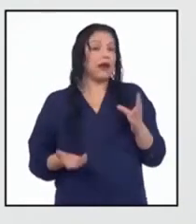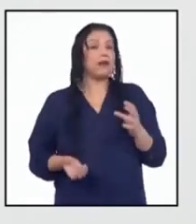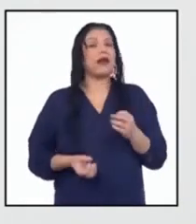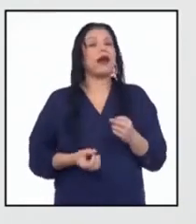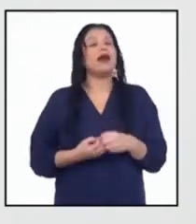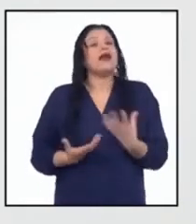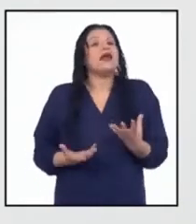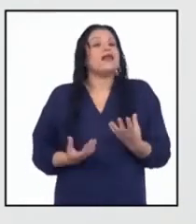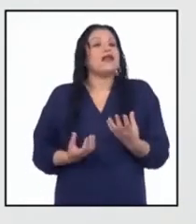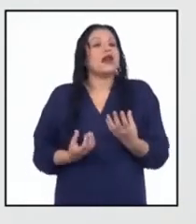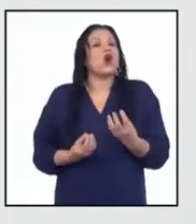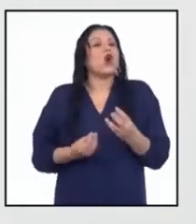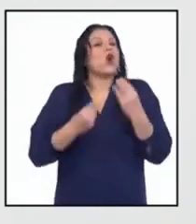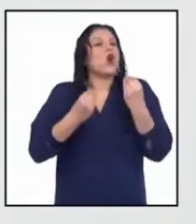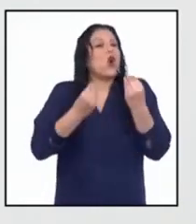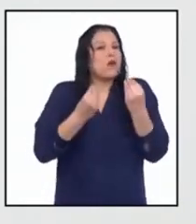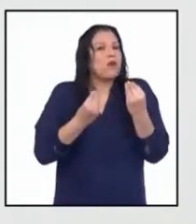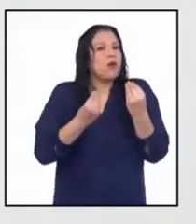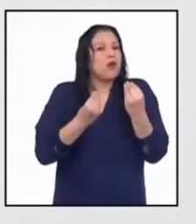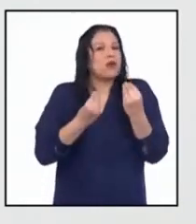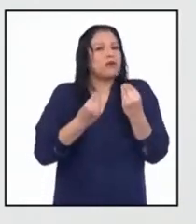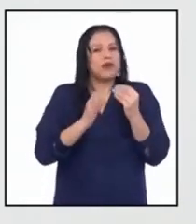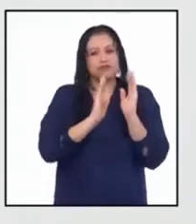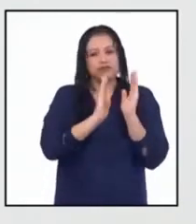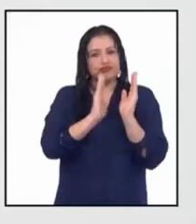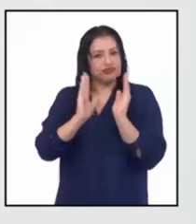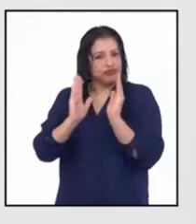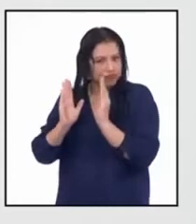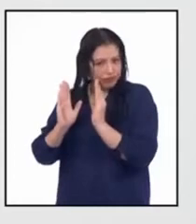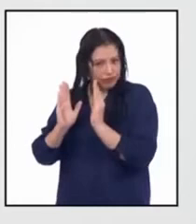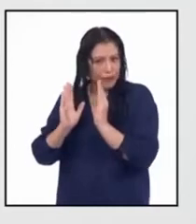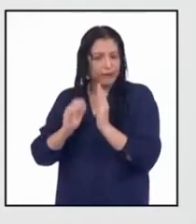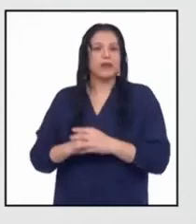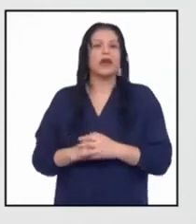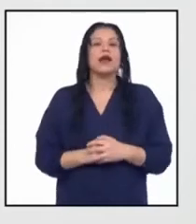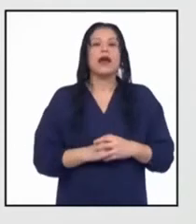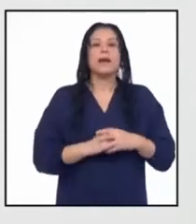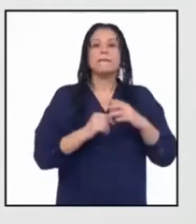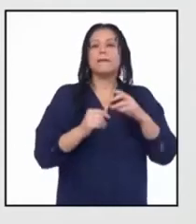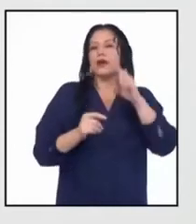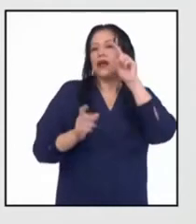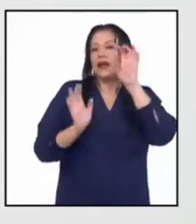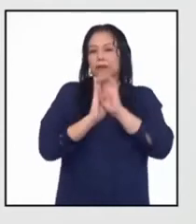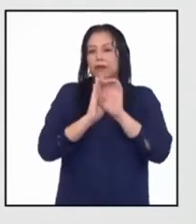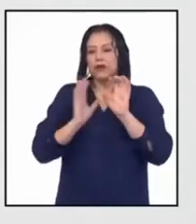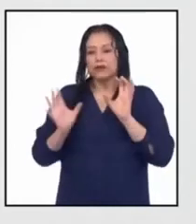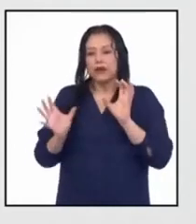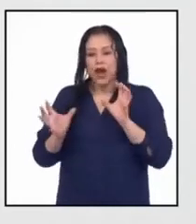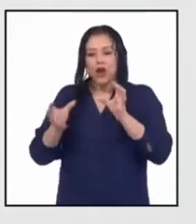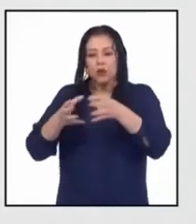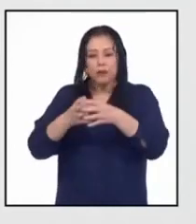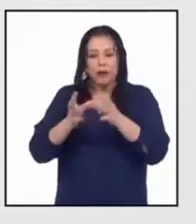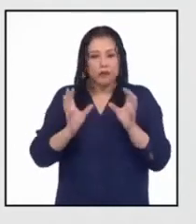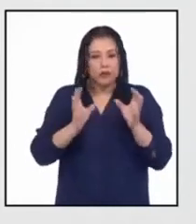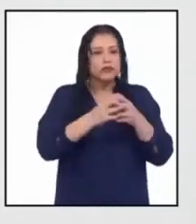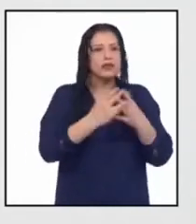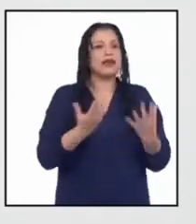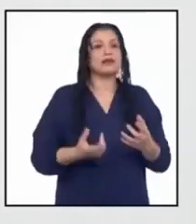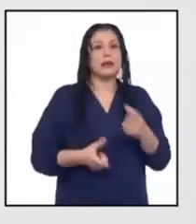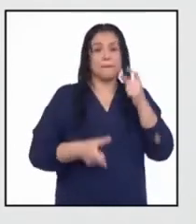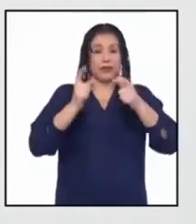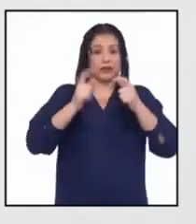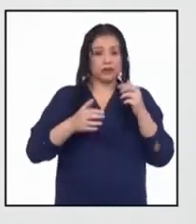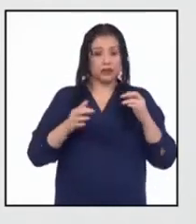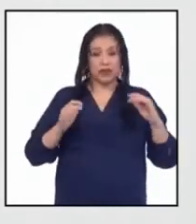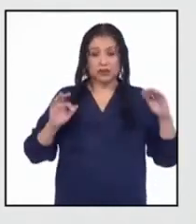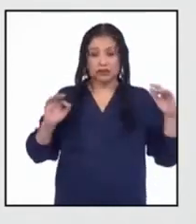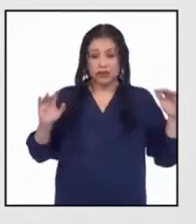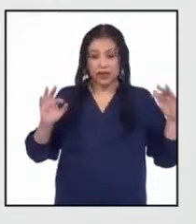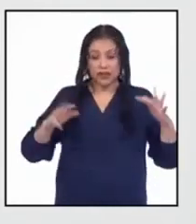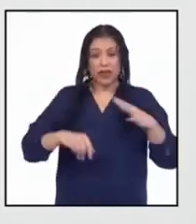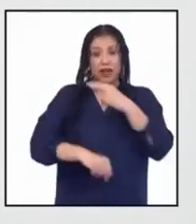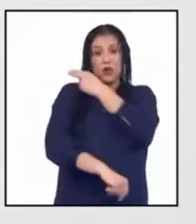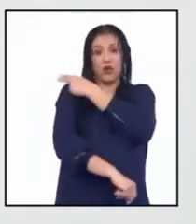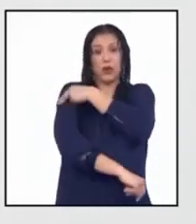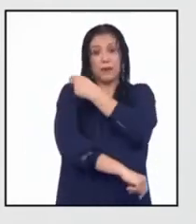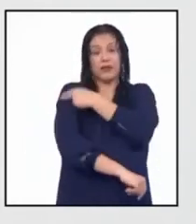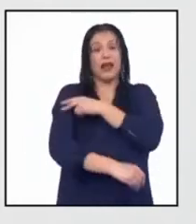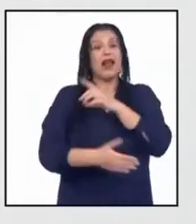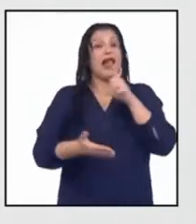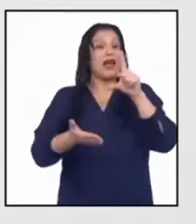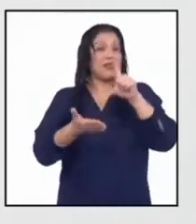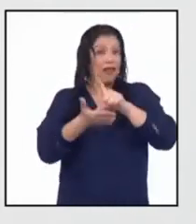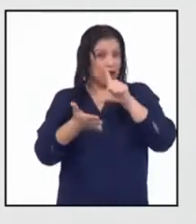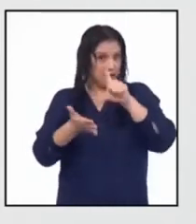cualitativa ordinal. Supongamos que clasificamos a las personas que llegan a atenderse en un hospital de